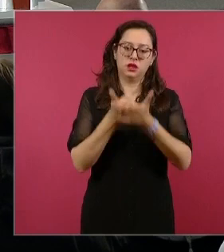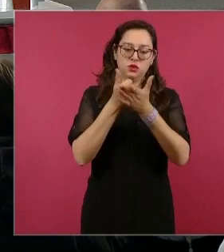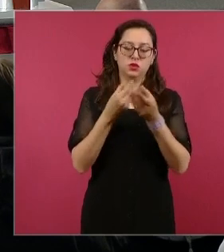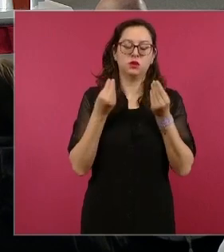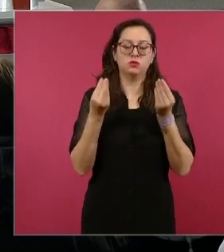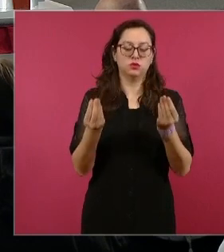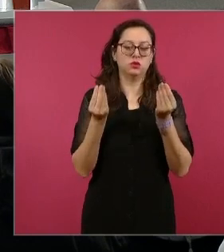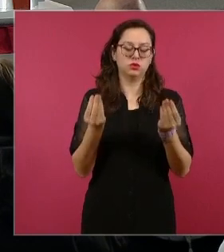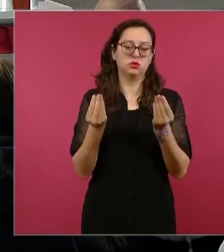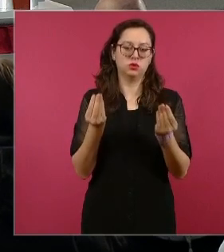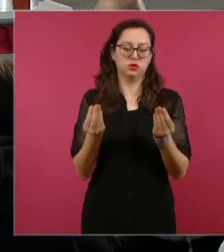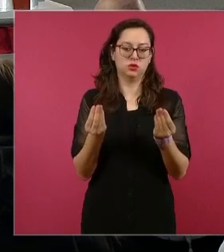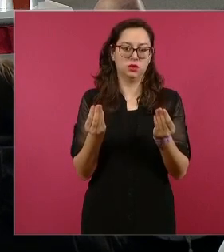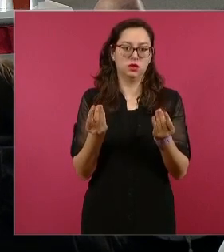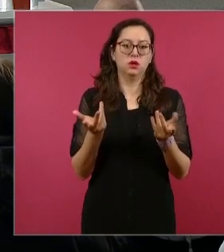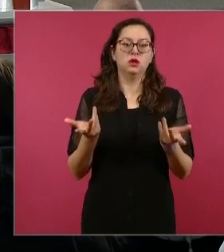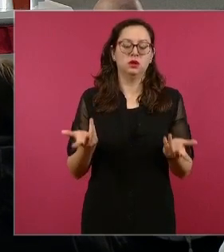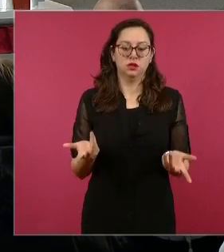Les da